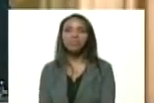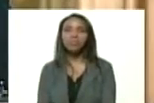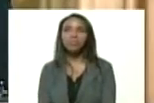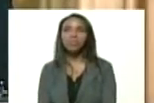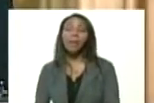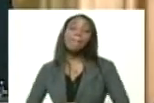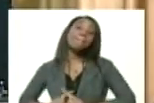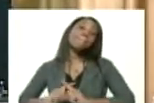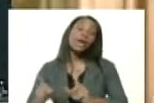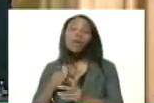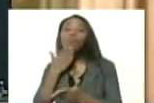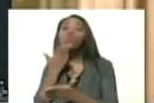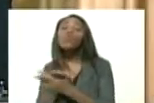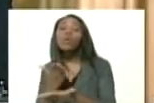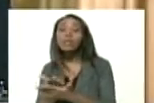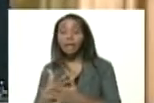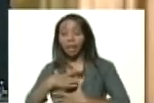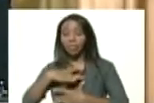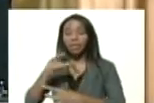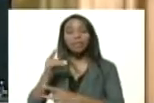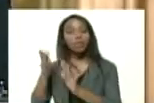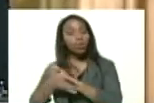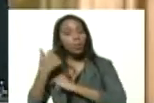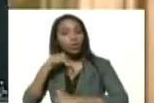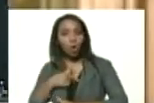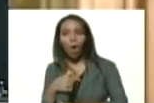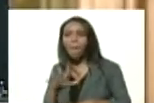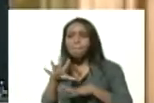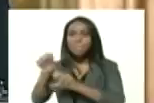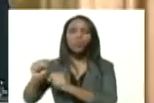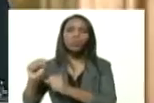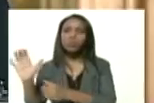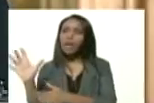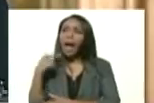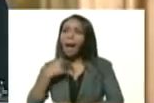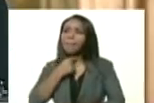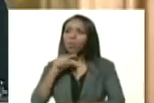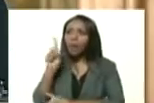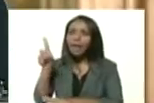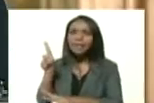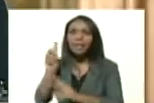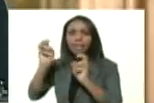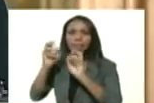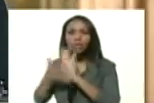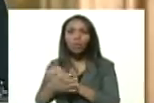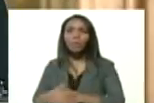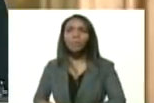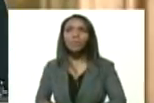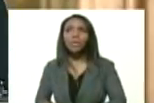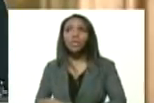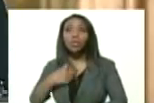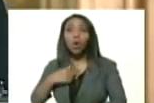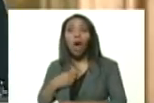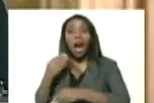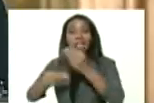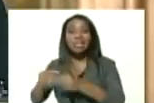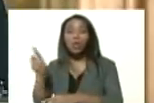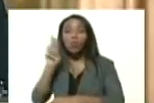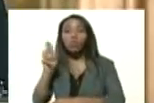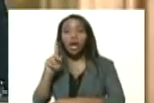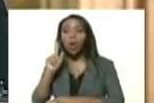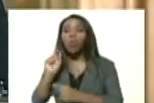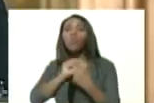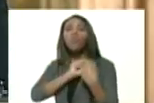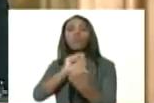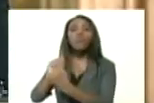pero hizo una propuesta interesante y yo la agarro el atajo él dijo que iba a ser intermediario para cubrir un diálogo entre